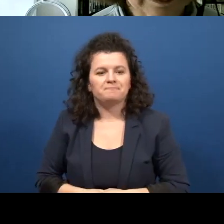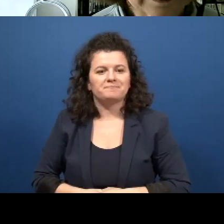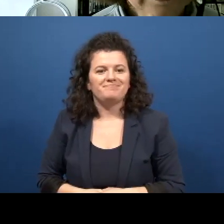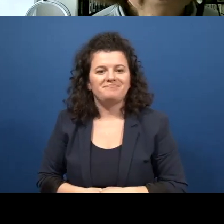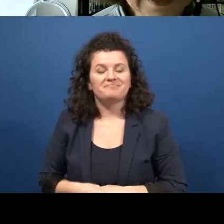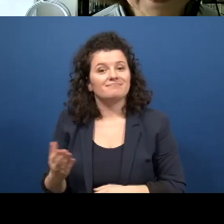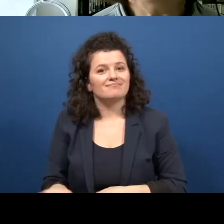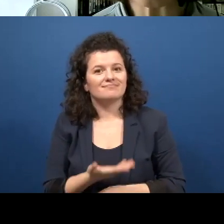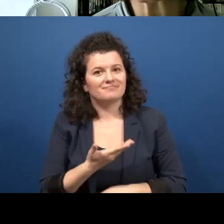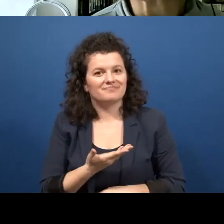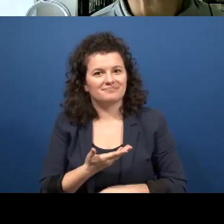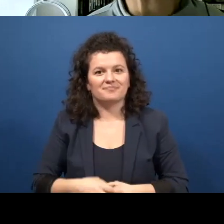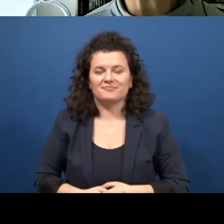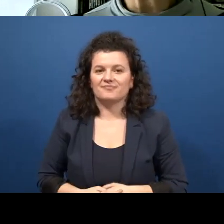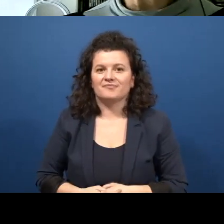seguirlo.